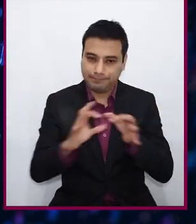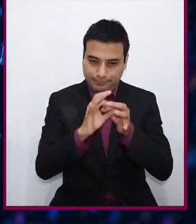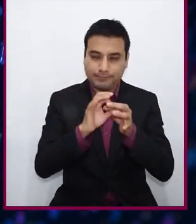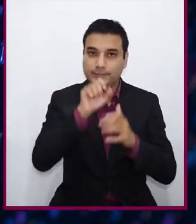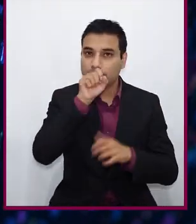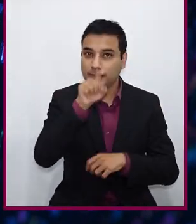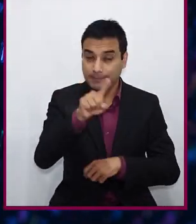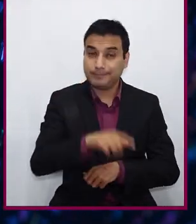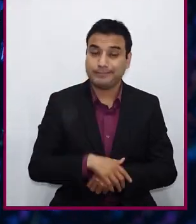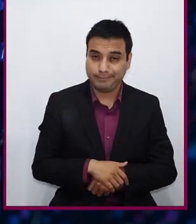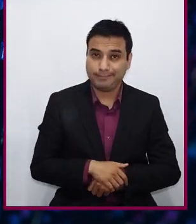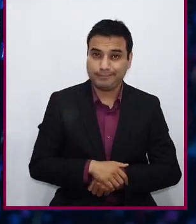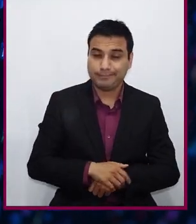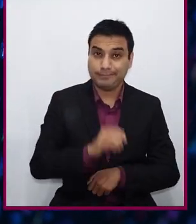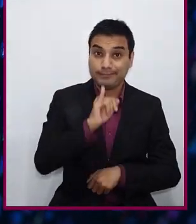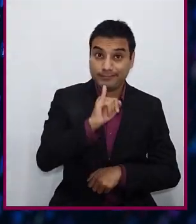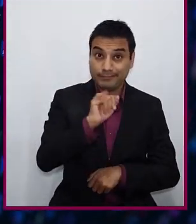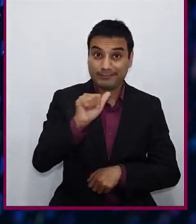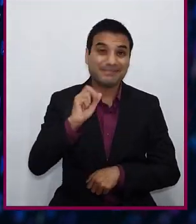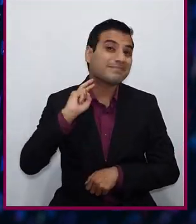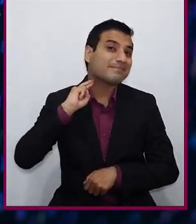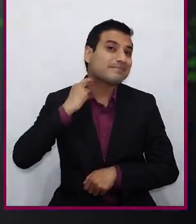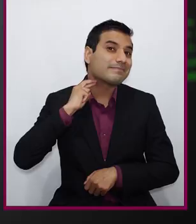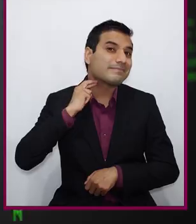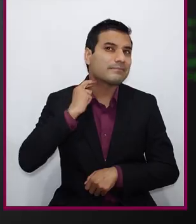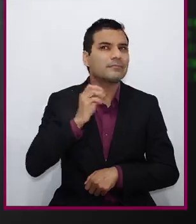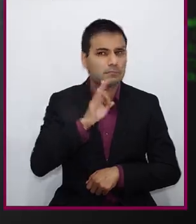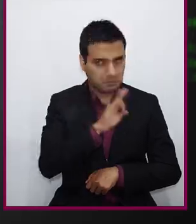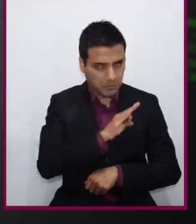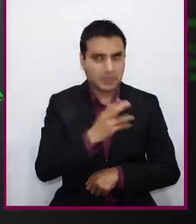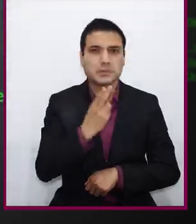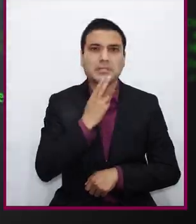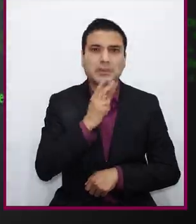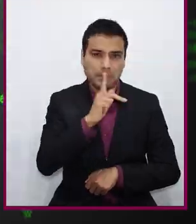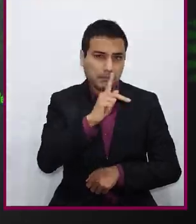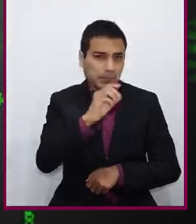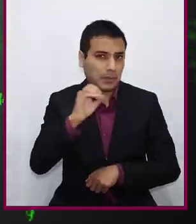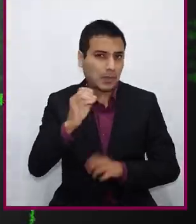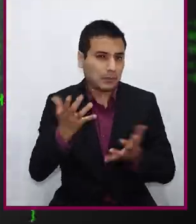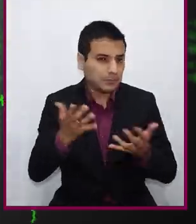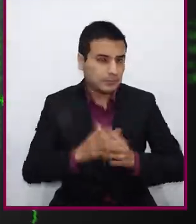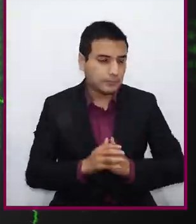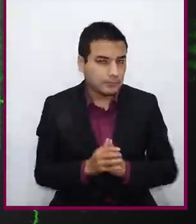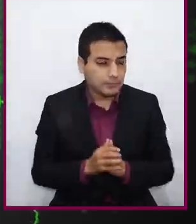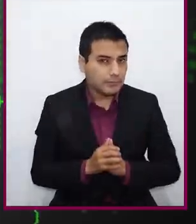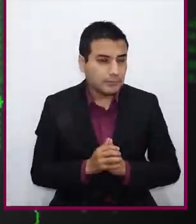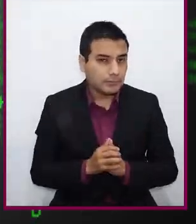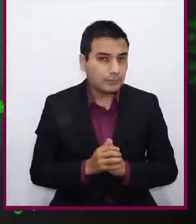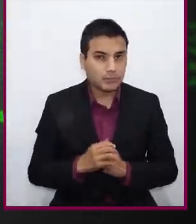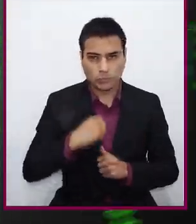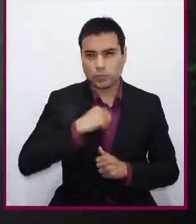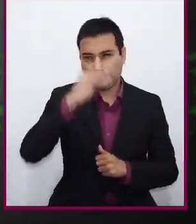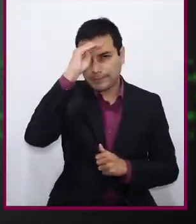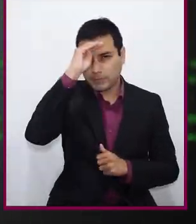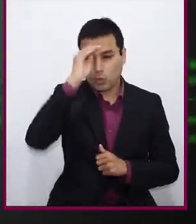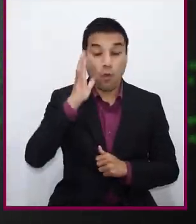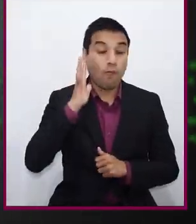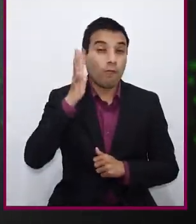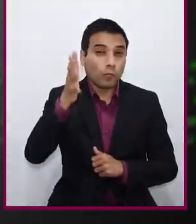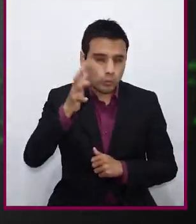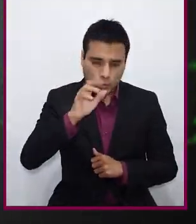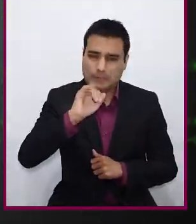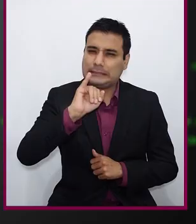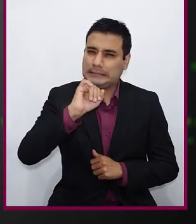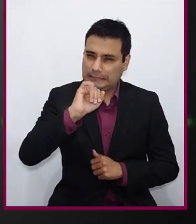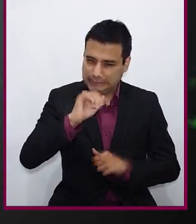objetos creo yo no lo creo puede que si cambia un poco el paradigma pero las bases siento que